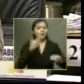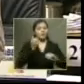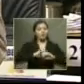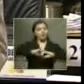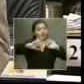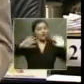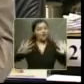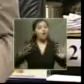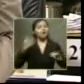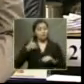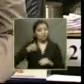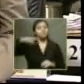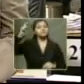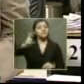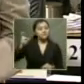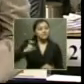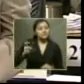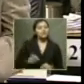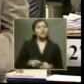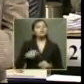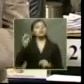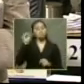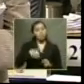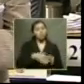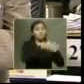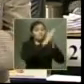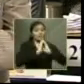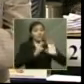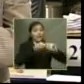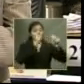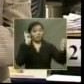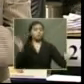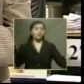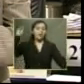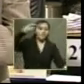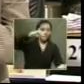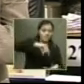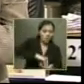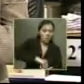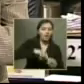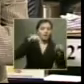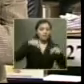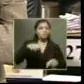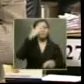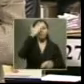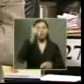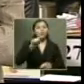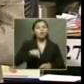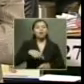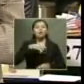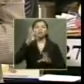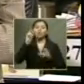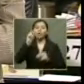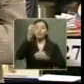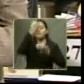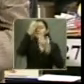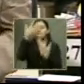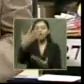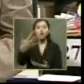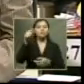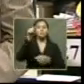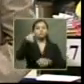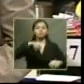que sí es necesario que se revoque el mandato, como dice aquí, por no rendir cuentas de su gestión a